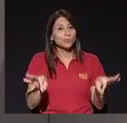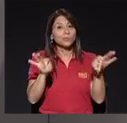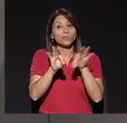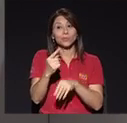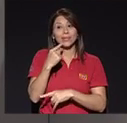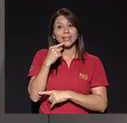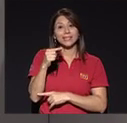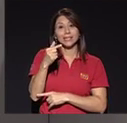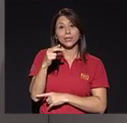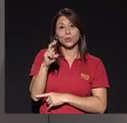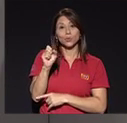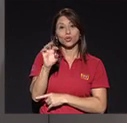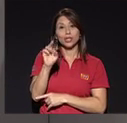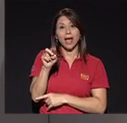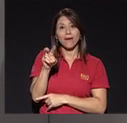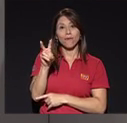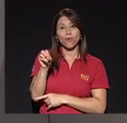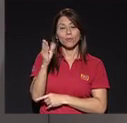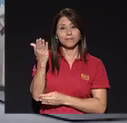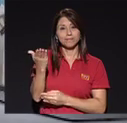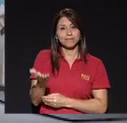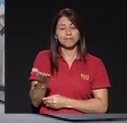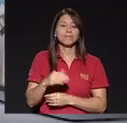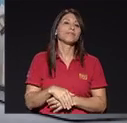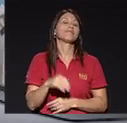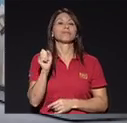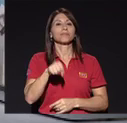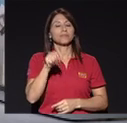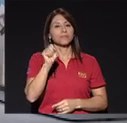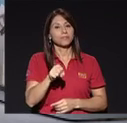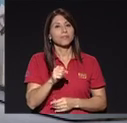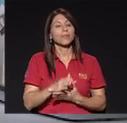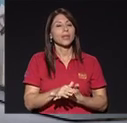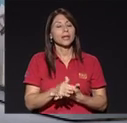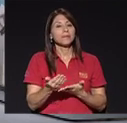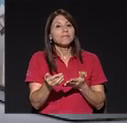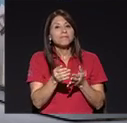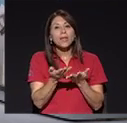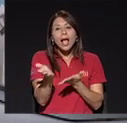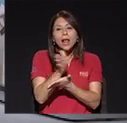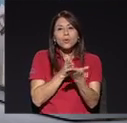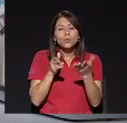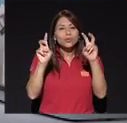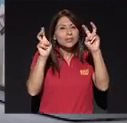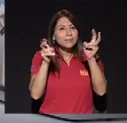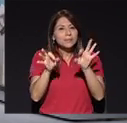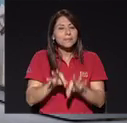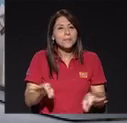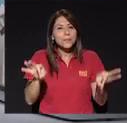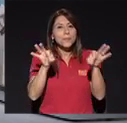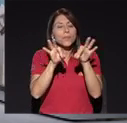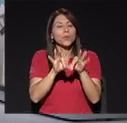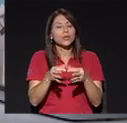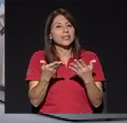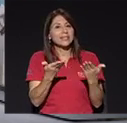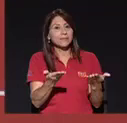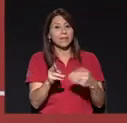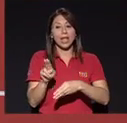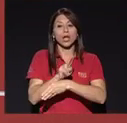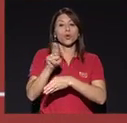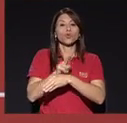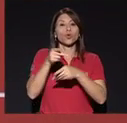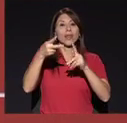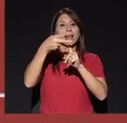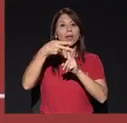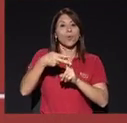Muy importantes las observaciones de Gustavo. Ajá. Retomando varios puntos significativos que han expresado las compañeras, uno es